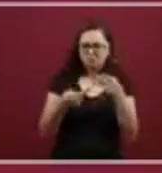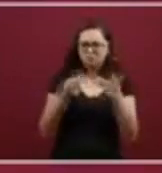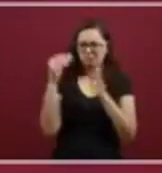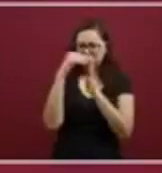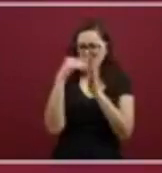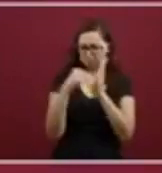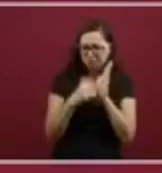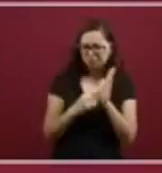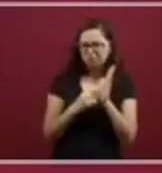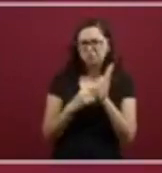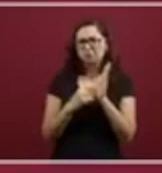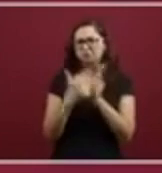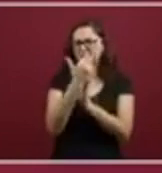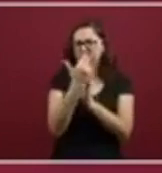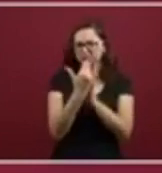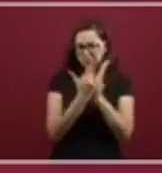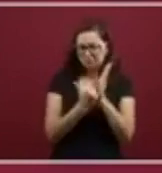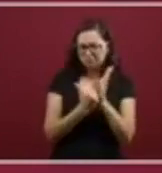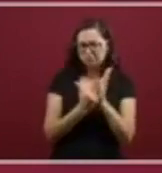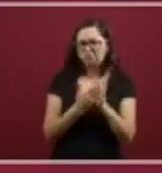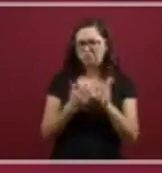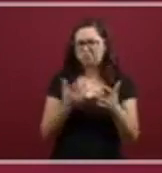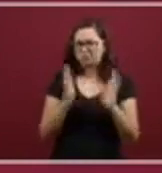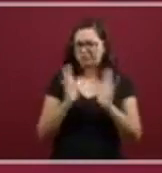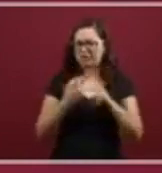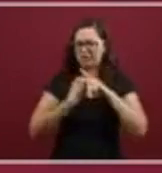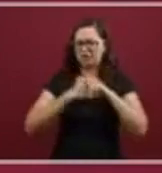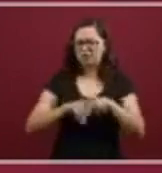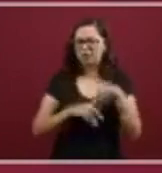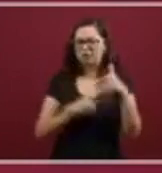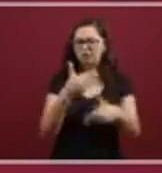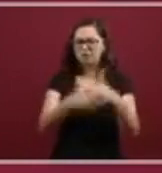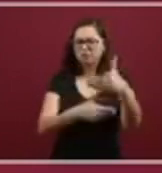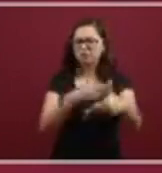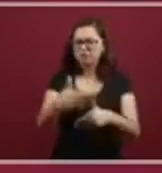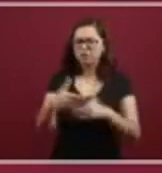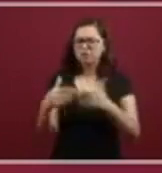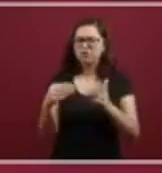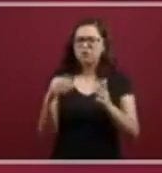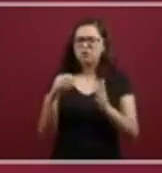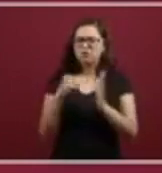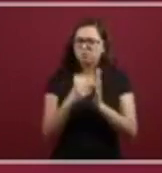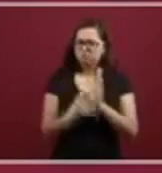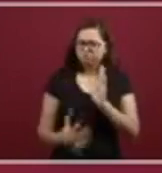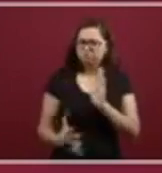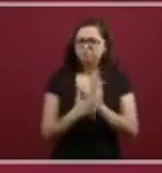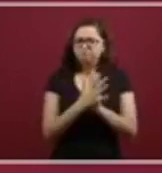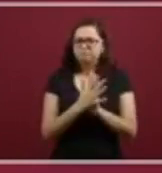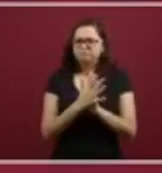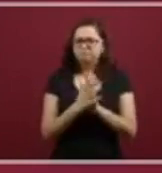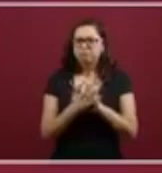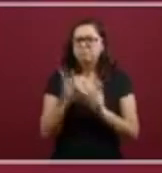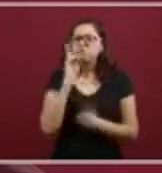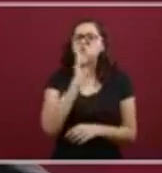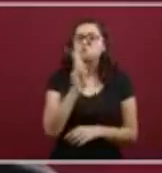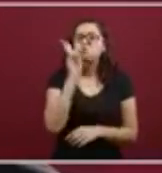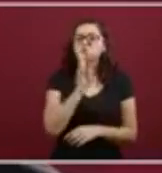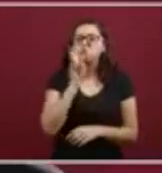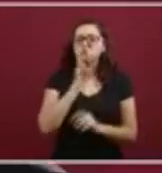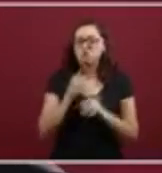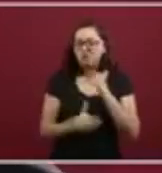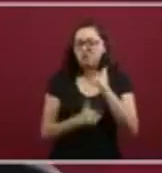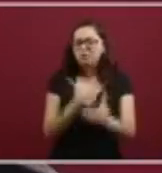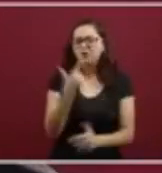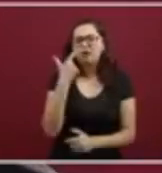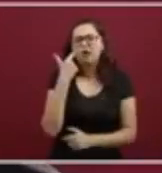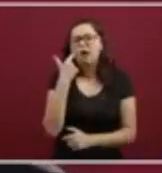De hecho, nos va a ayudar el hecho de refundarlo como una especie de piloto para cómo